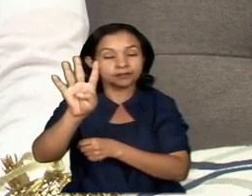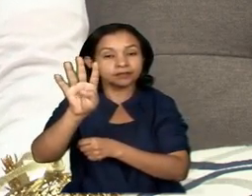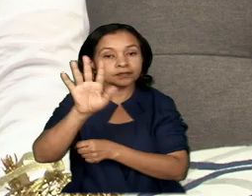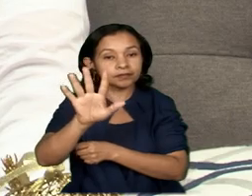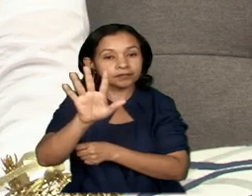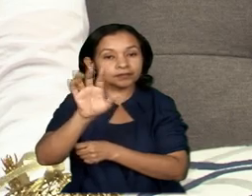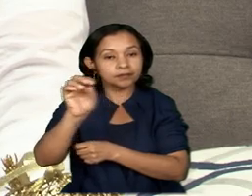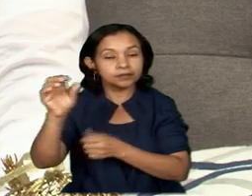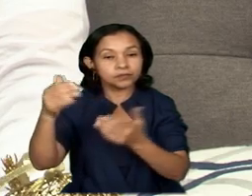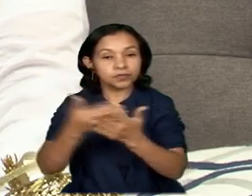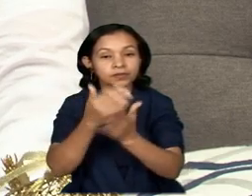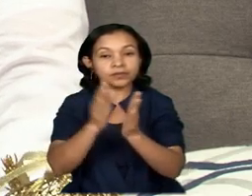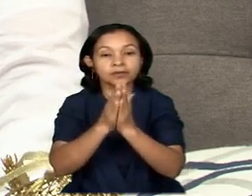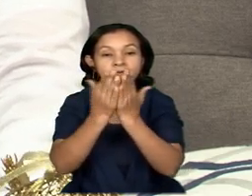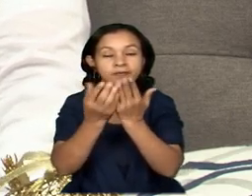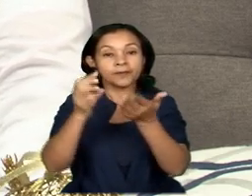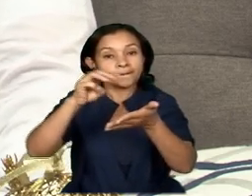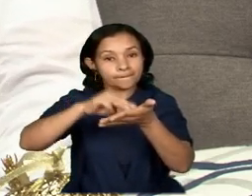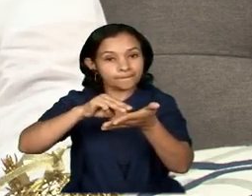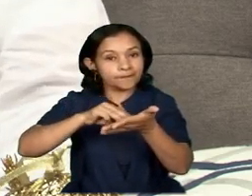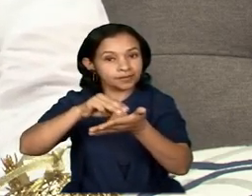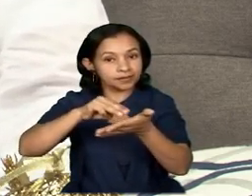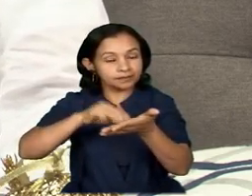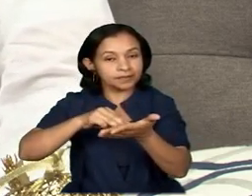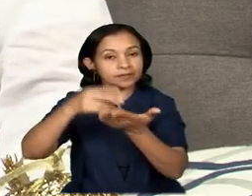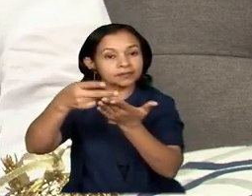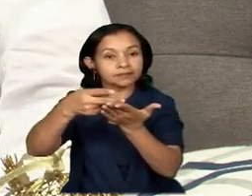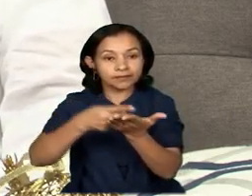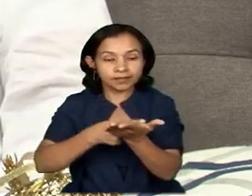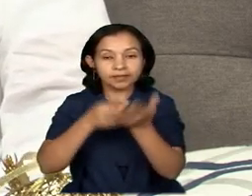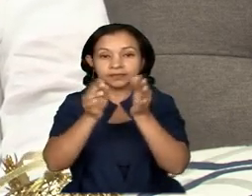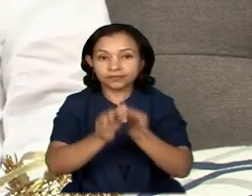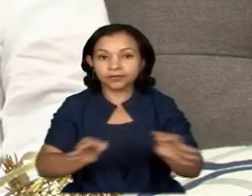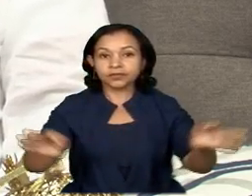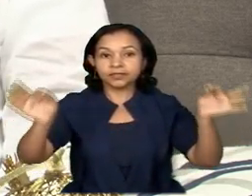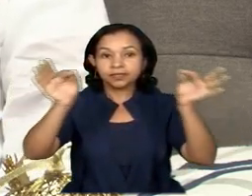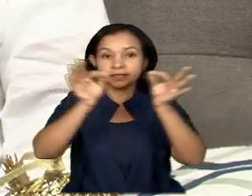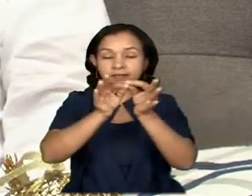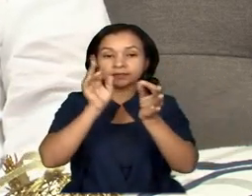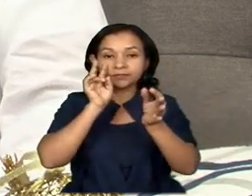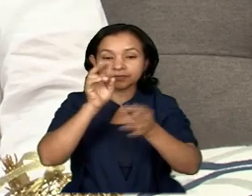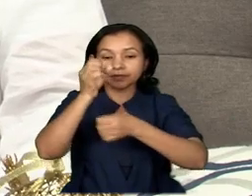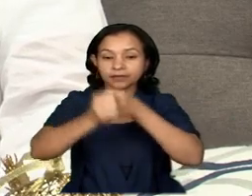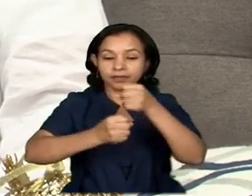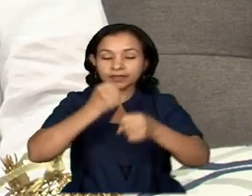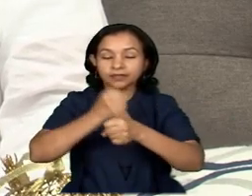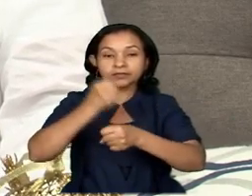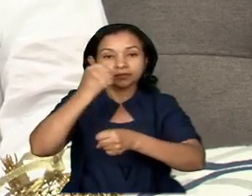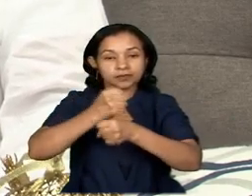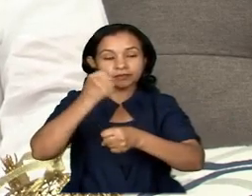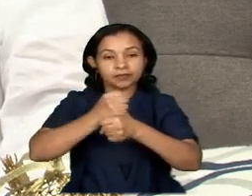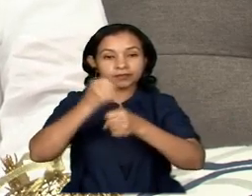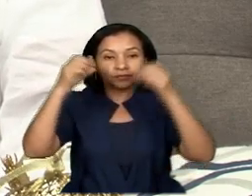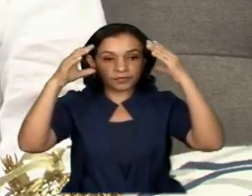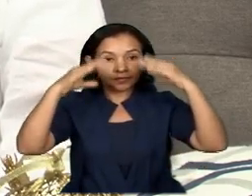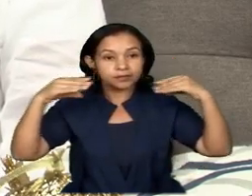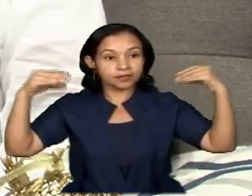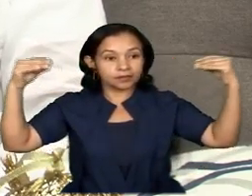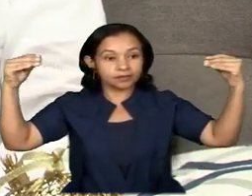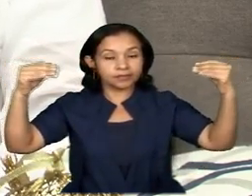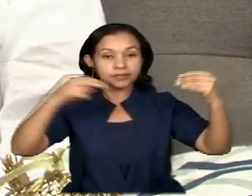354.500 nuevos libros de texto de matemática. Eso es un proyecto importante. Hemos estado años trabajando con expertos japoneses con los cuales